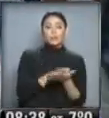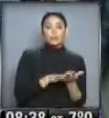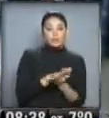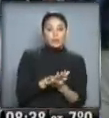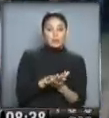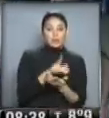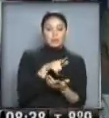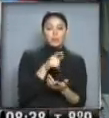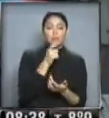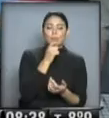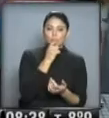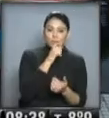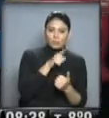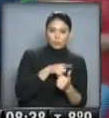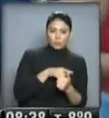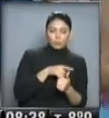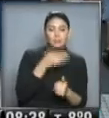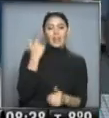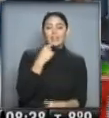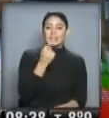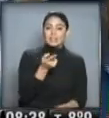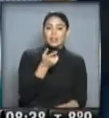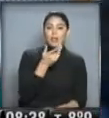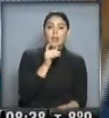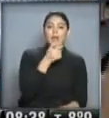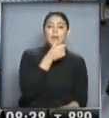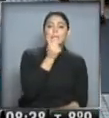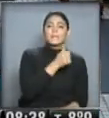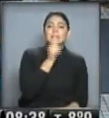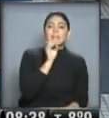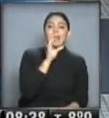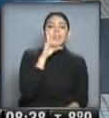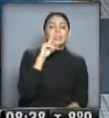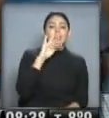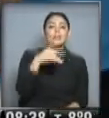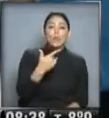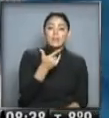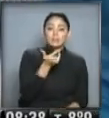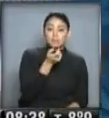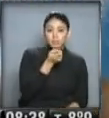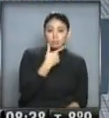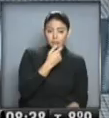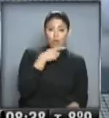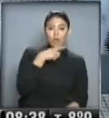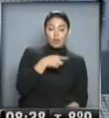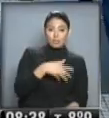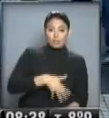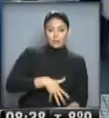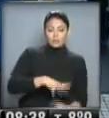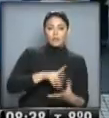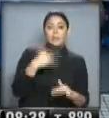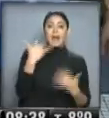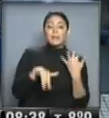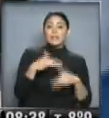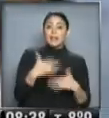buscan por un lado como les decía la llamada píldora del día después que es una un anticonceptivo de emergencia